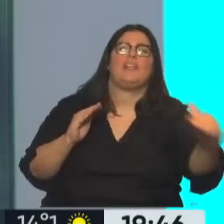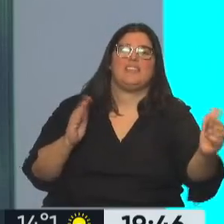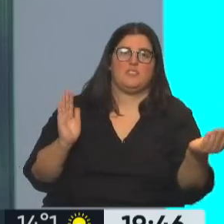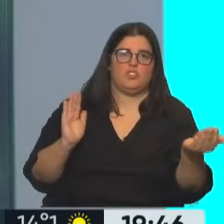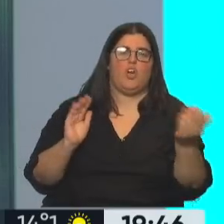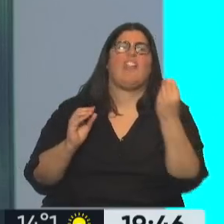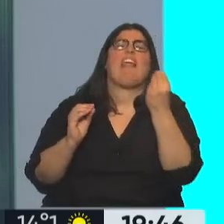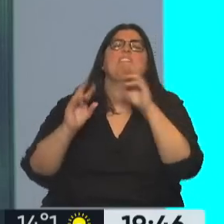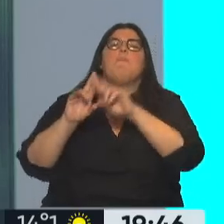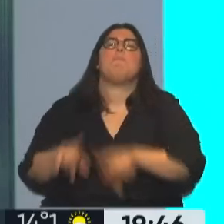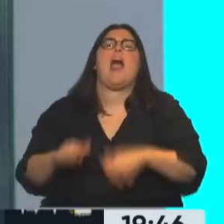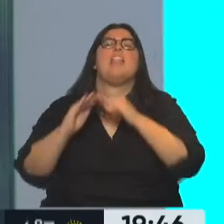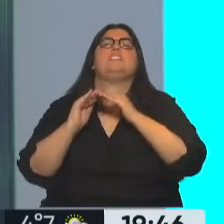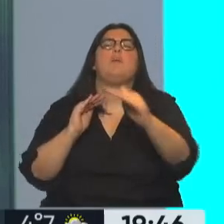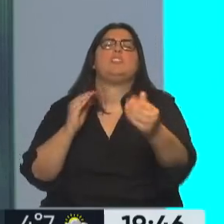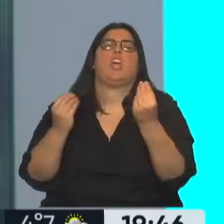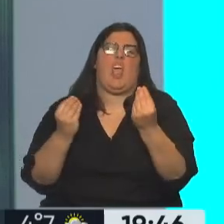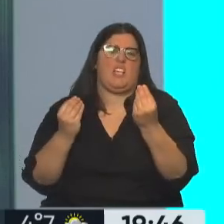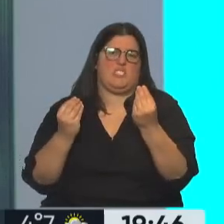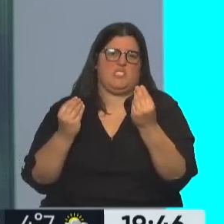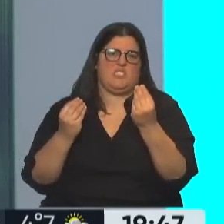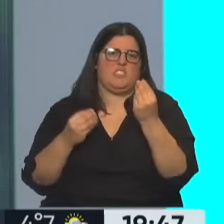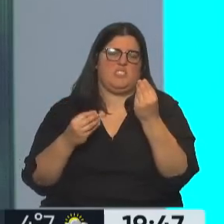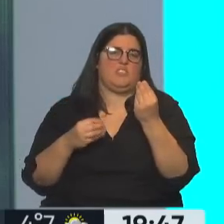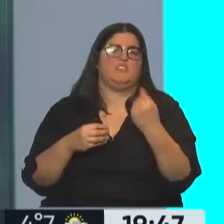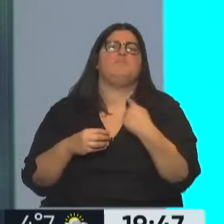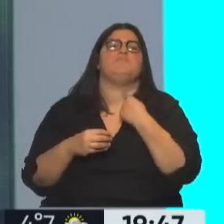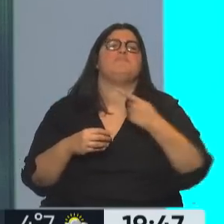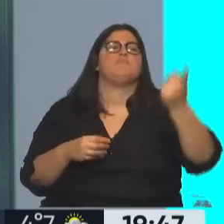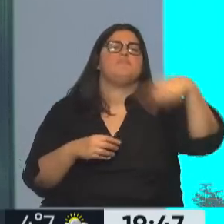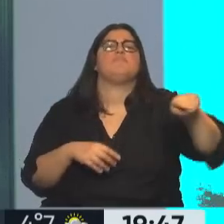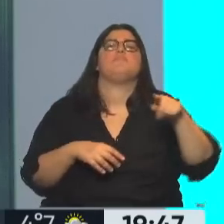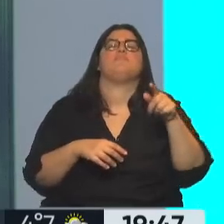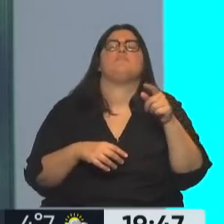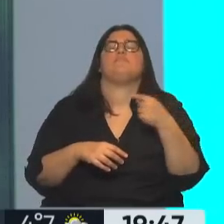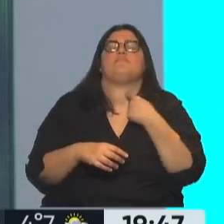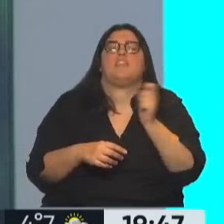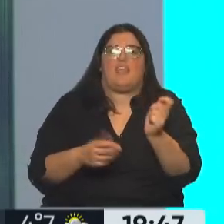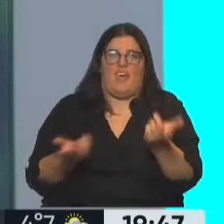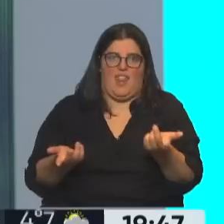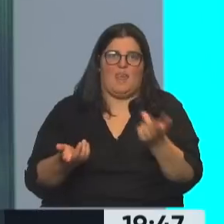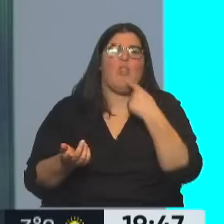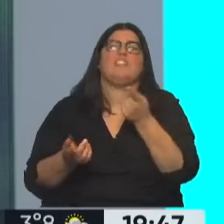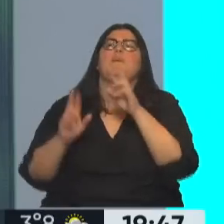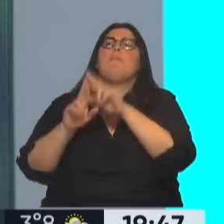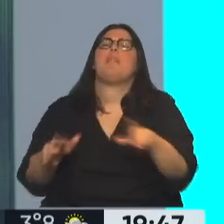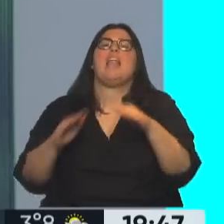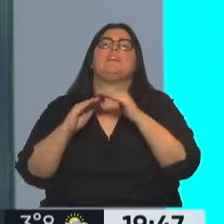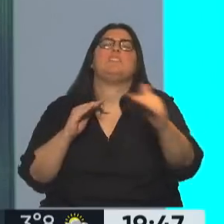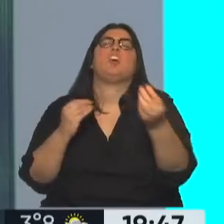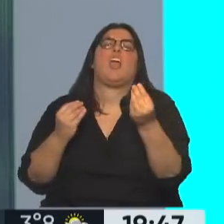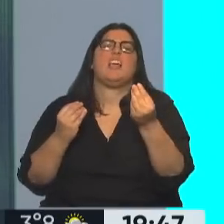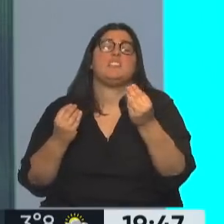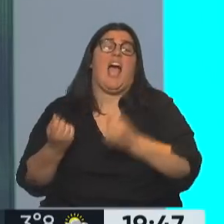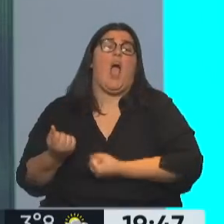¿qué es? ¿Que la pague quién? Porque ahí yo tengo algunos matices respecto de cuál es el plan de estabilización. No, hacemos un ajuste